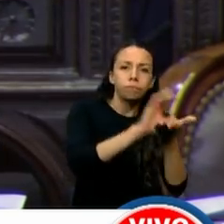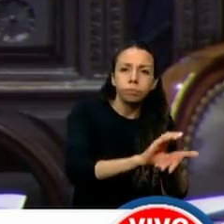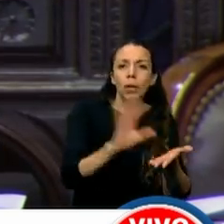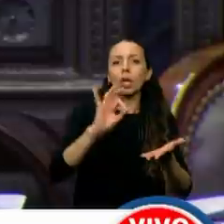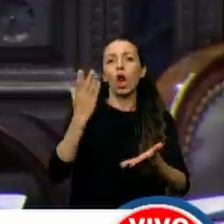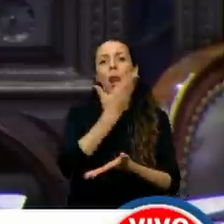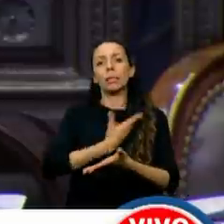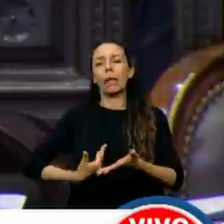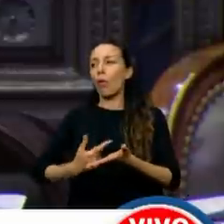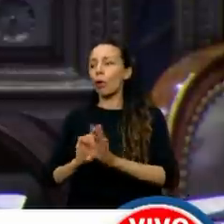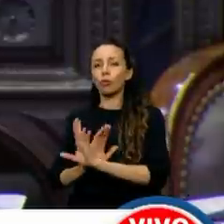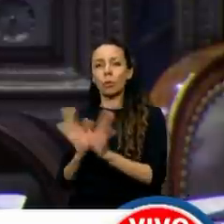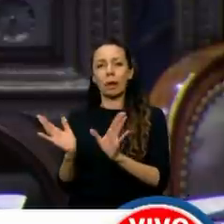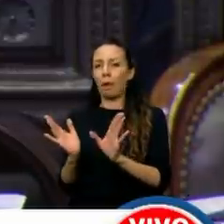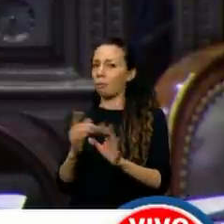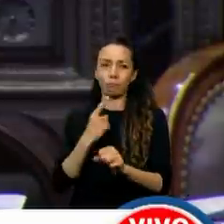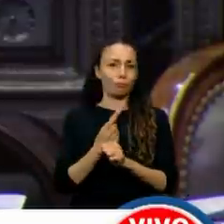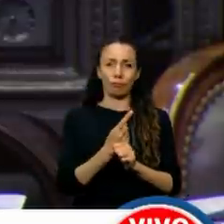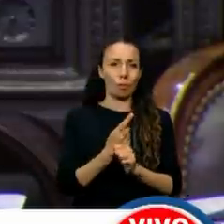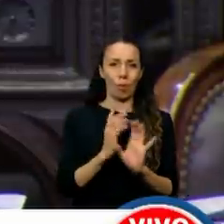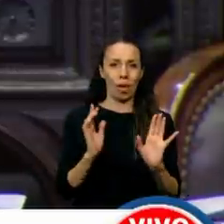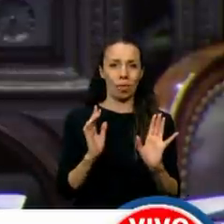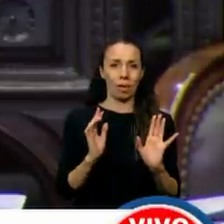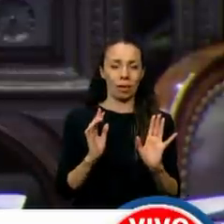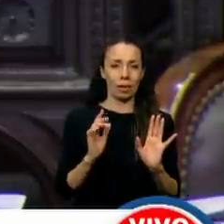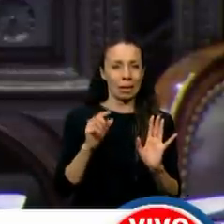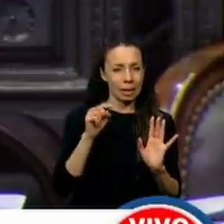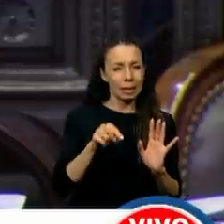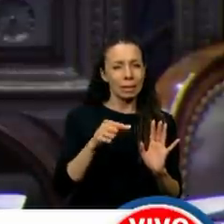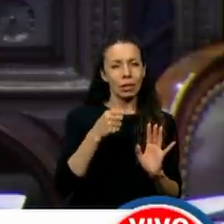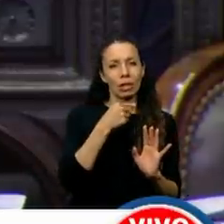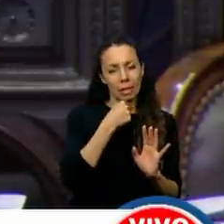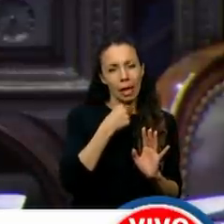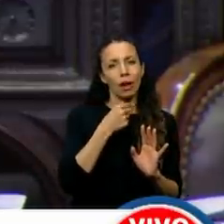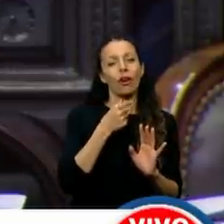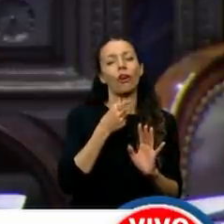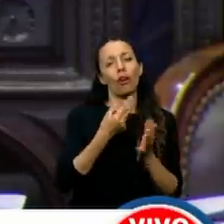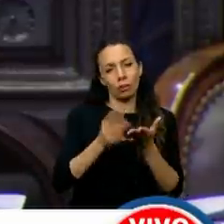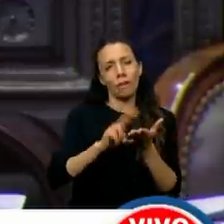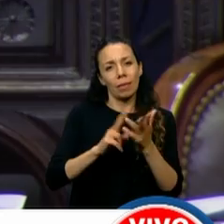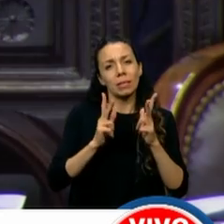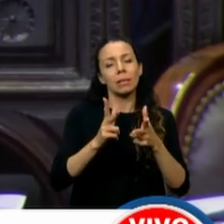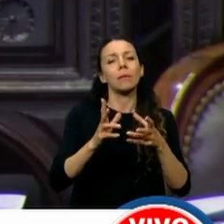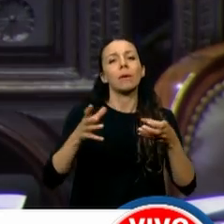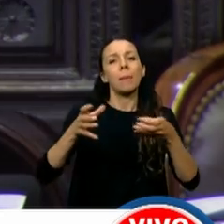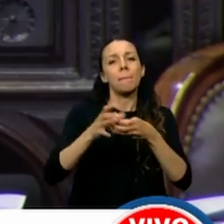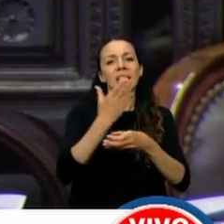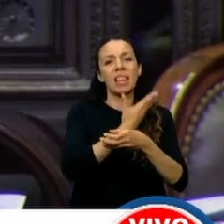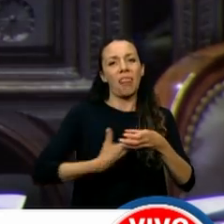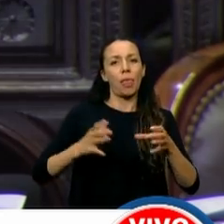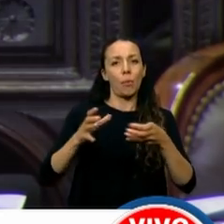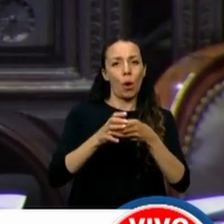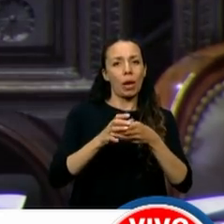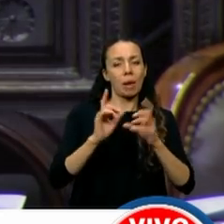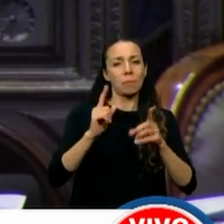y en este sentido ya está un paréntesis para reivindicar la voluntad de nuestro presidente de bloque máximo kirchner de